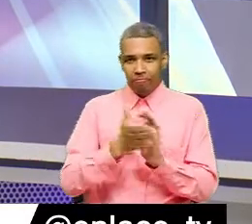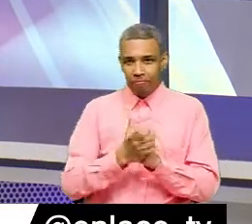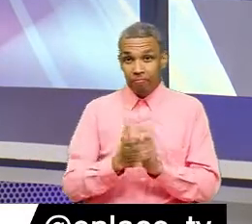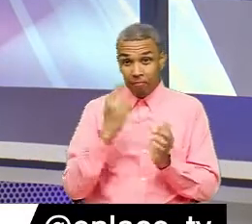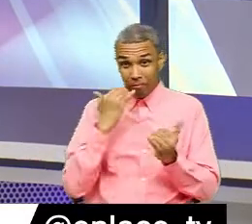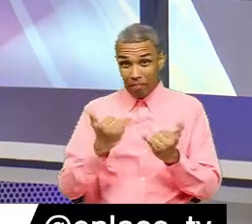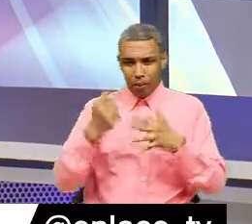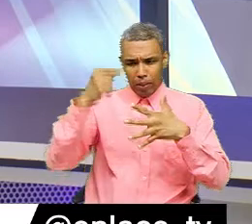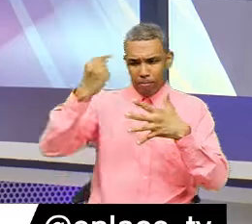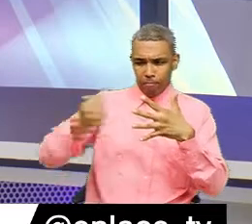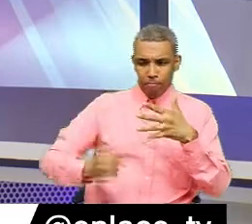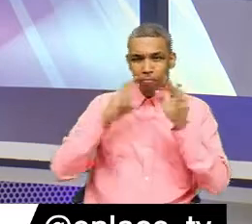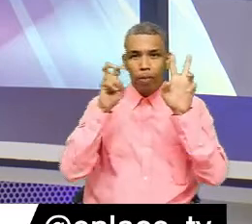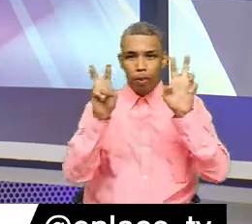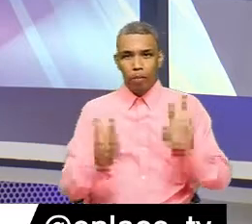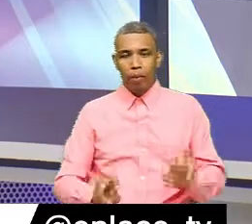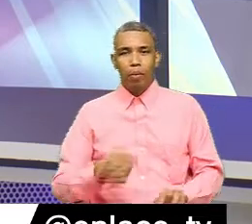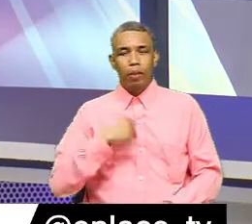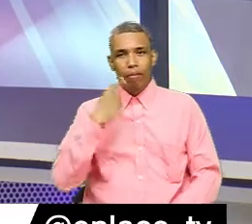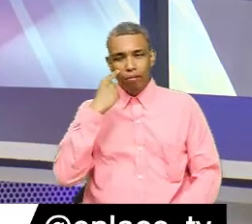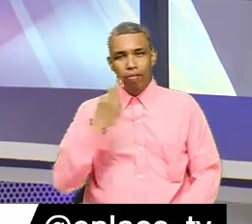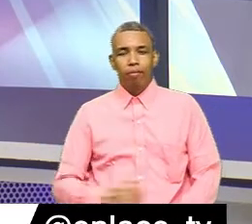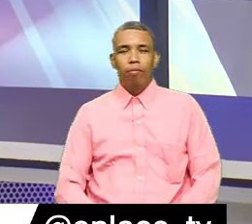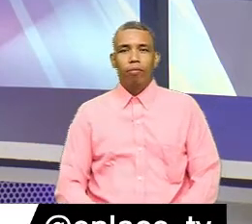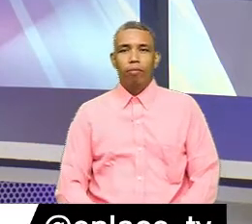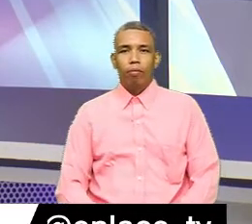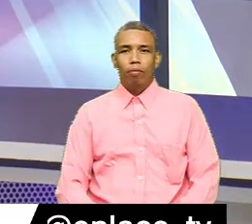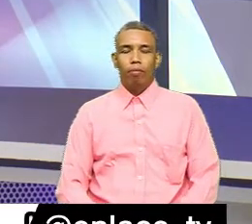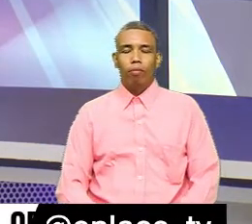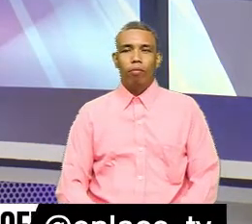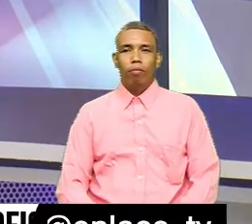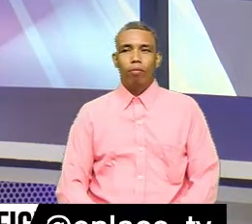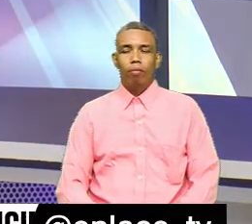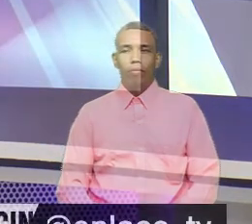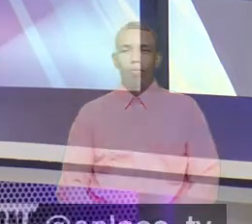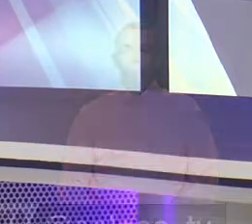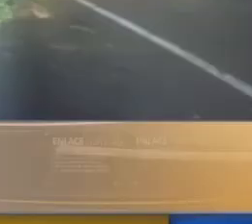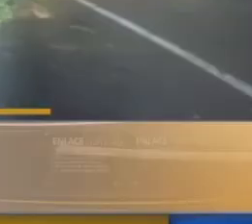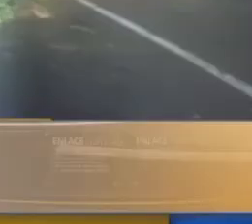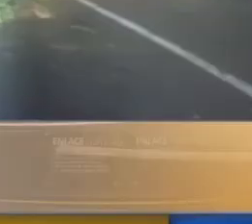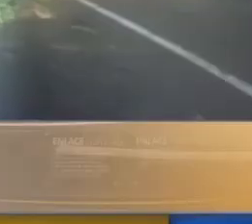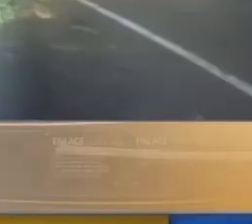www.enlacetelevisión.com. A continuación les presentamos los titulares de la presente emisión informativa.